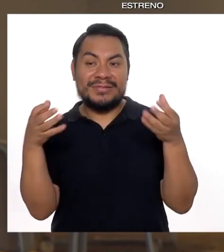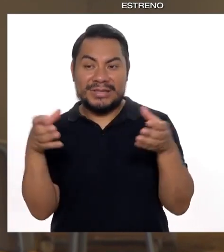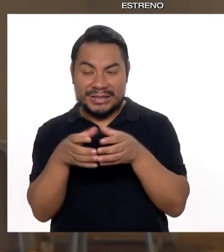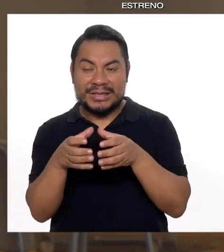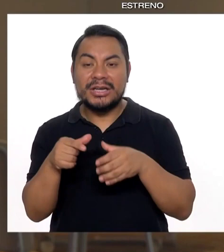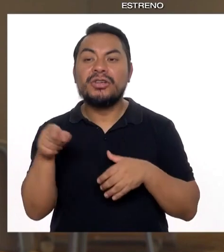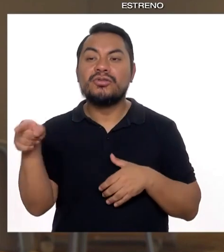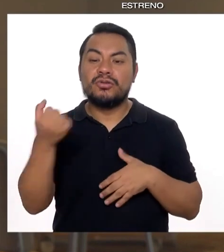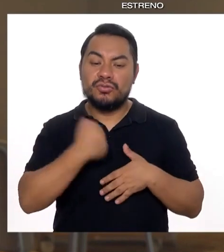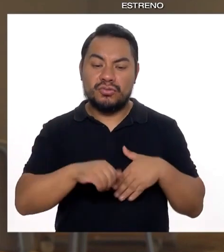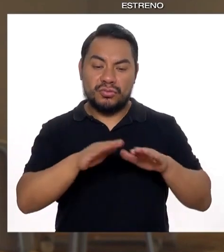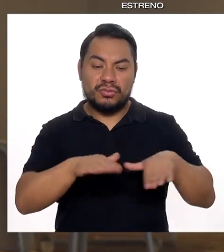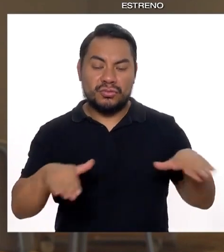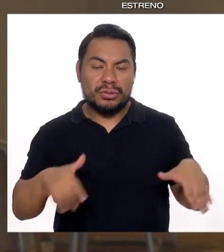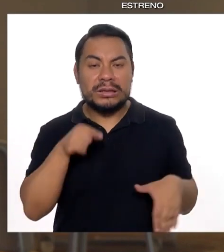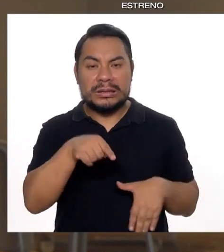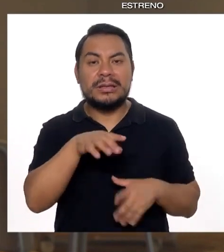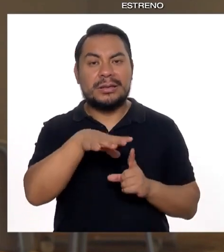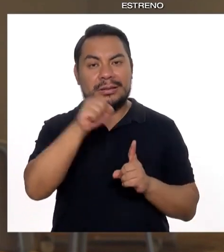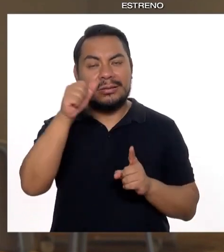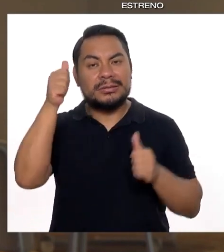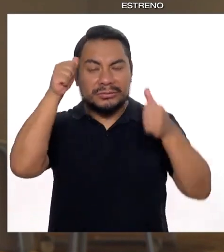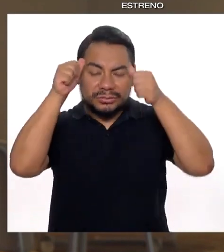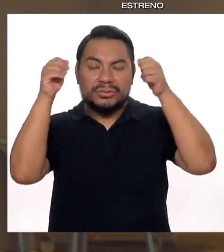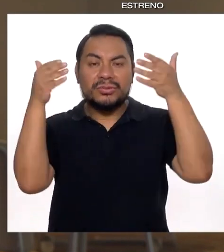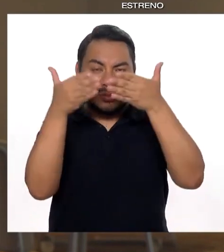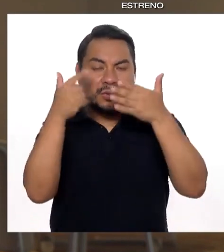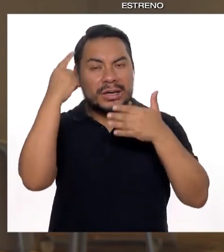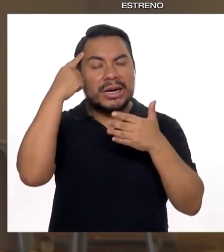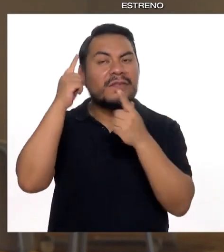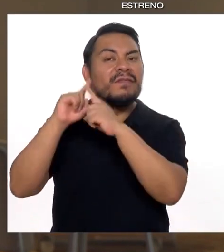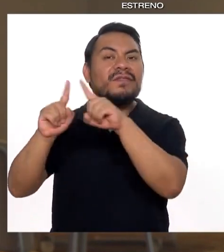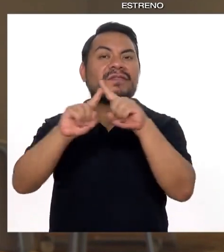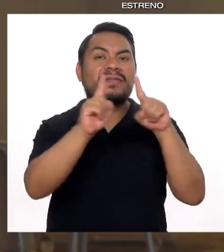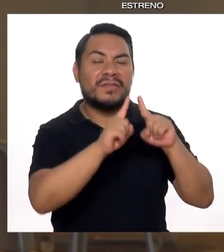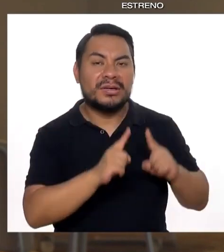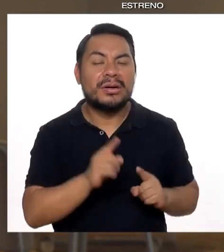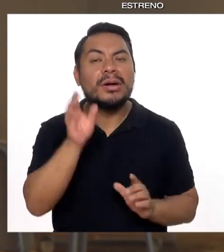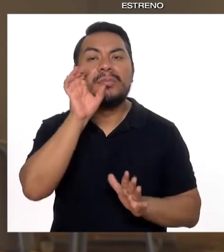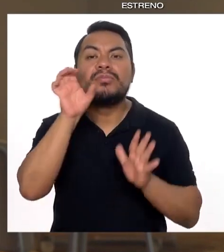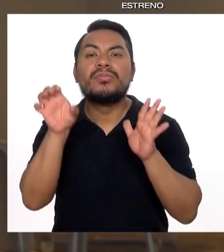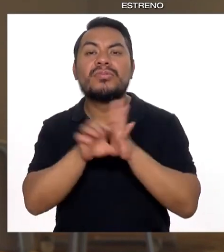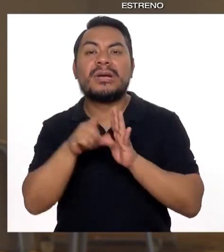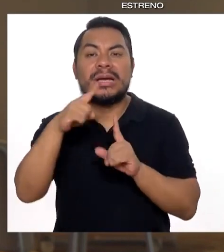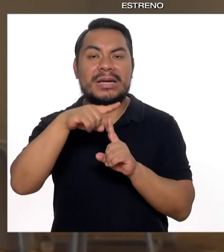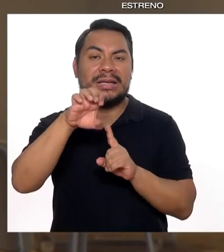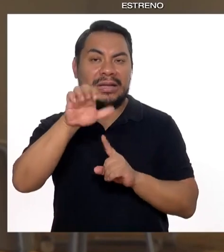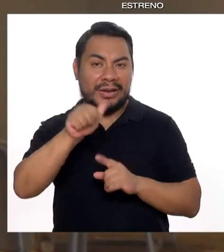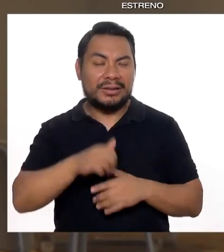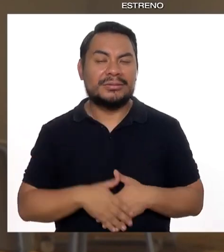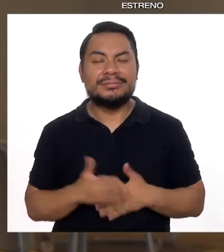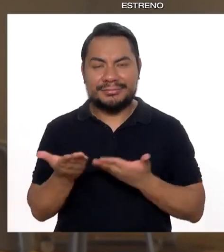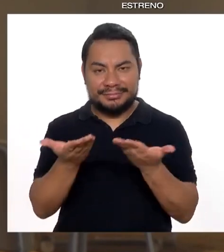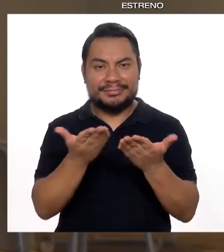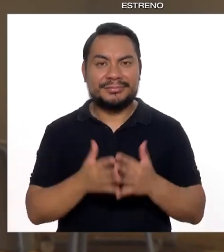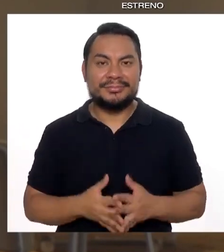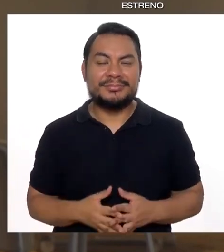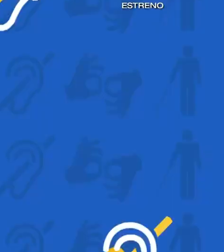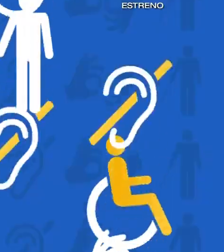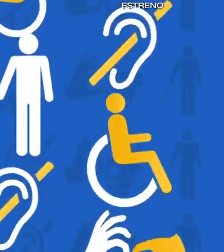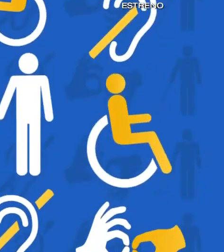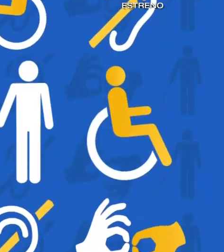familia de niños diagnosticados con trastornos neurodiversos, como por ejemplo el TEA. Adelante con la